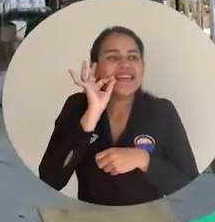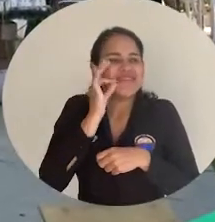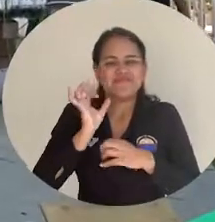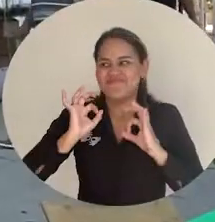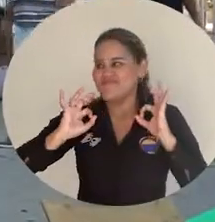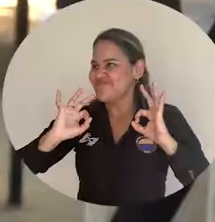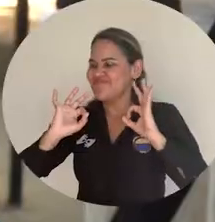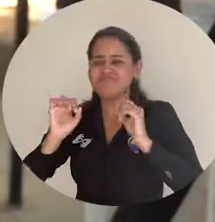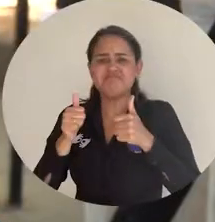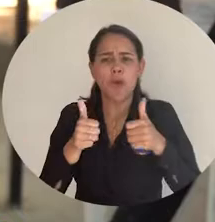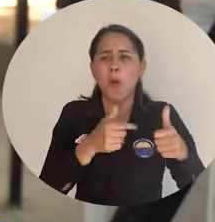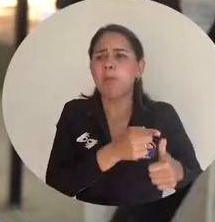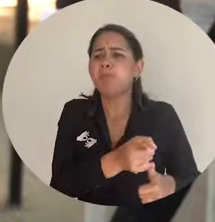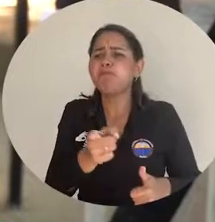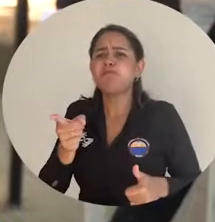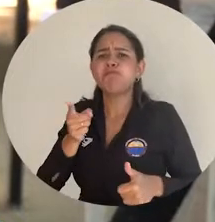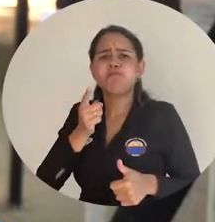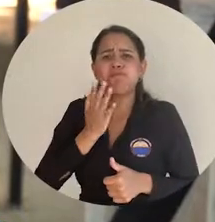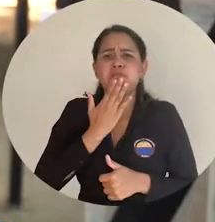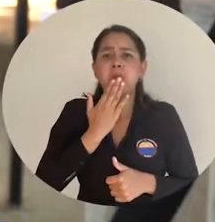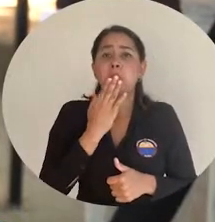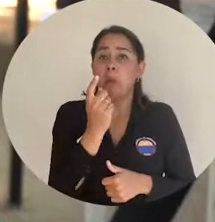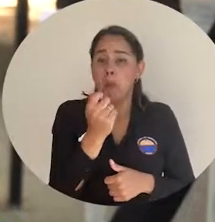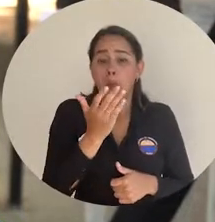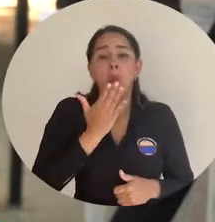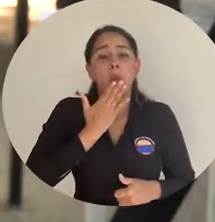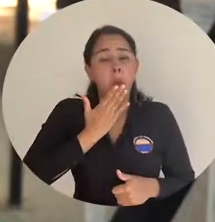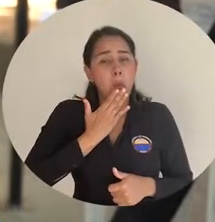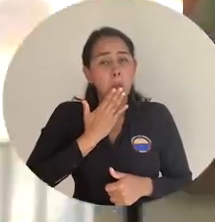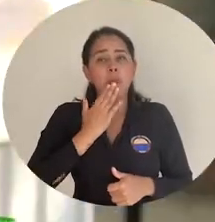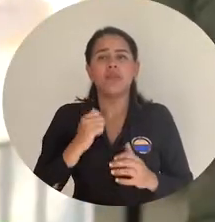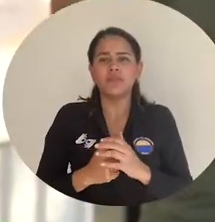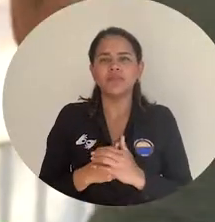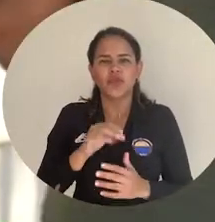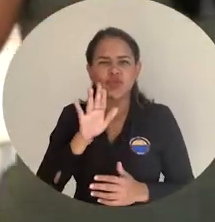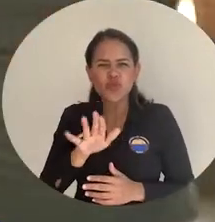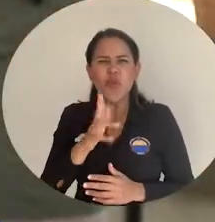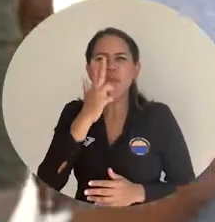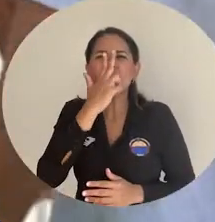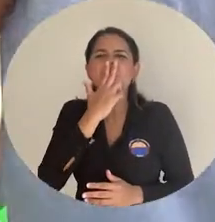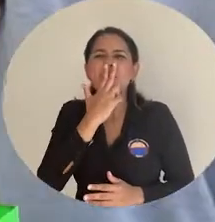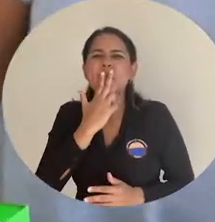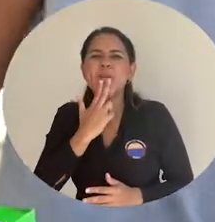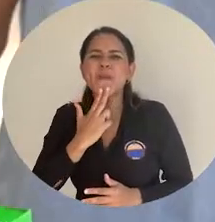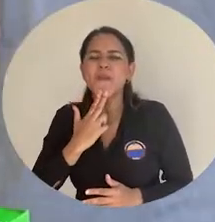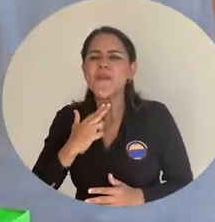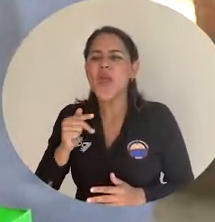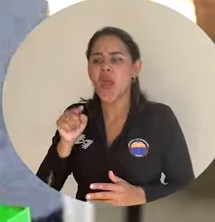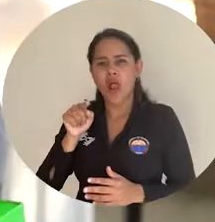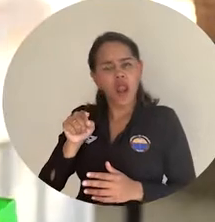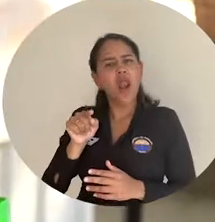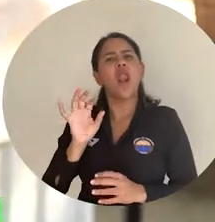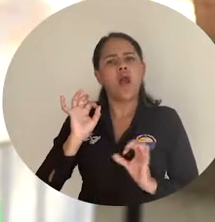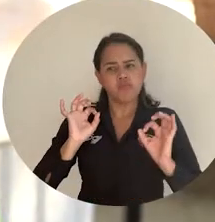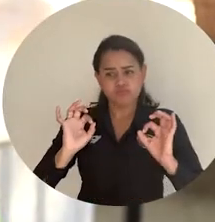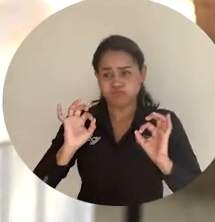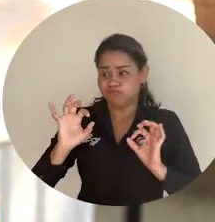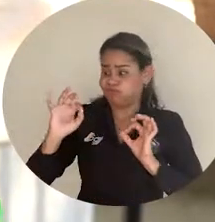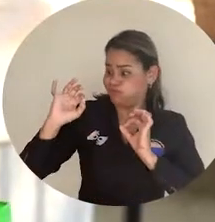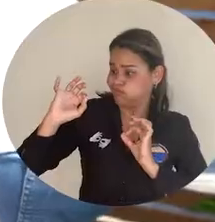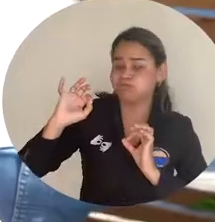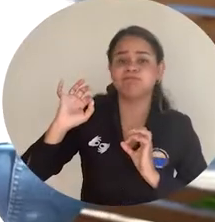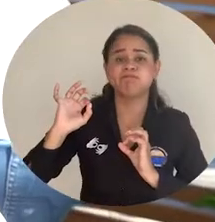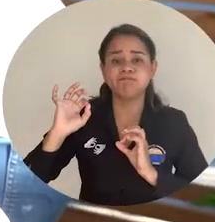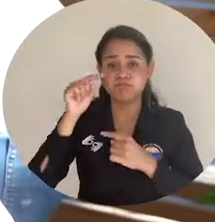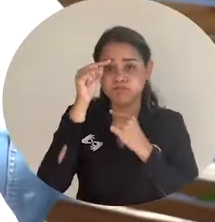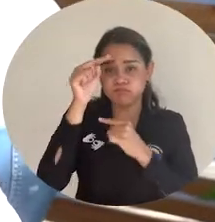porque todo se encuentra la mano no a buen precio Por lo menos esa miel de abeja es efectiva